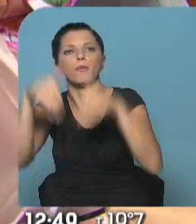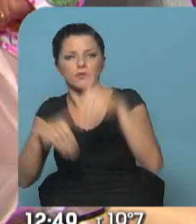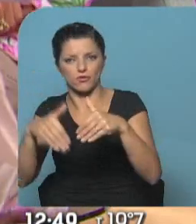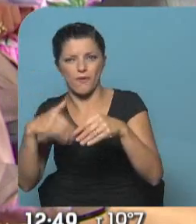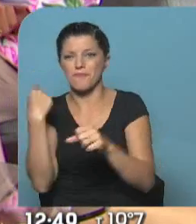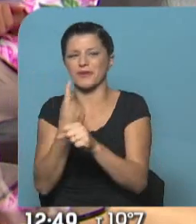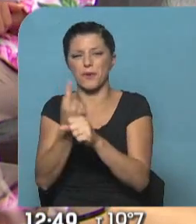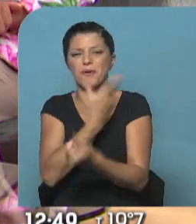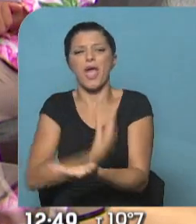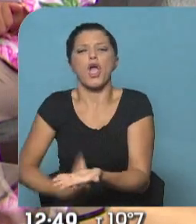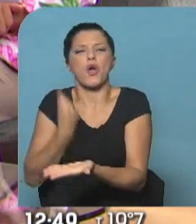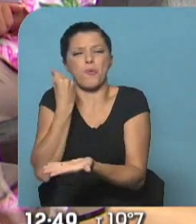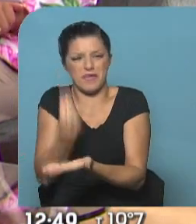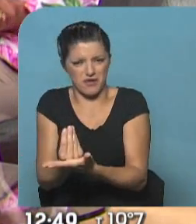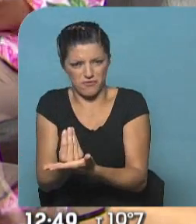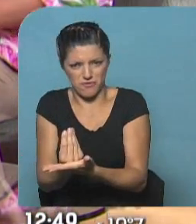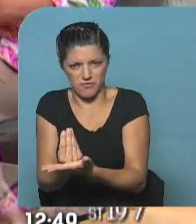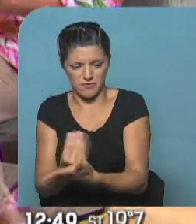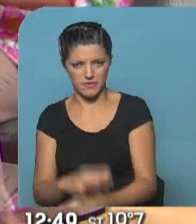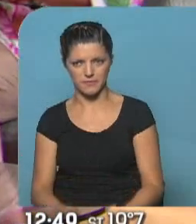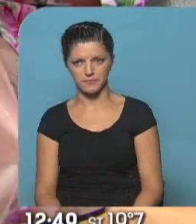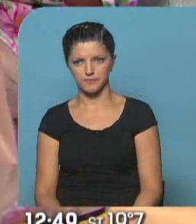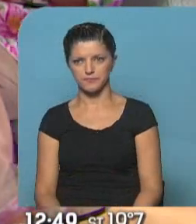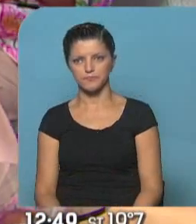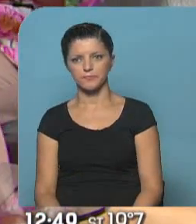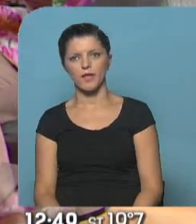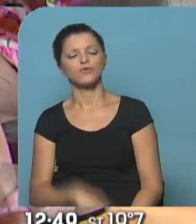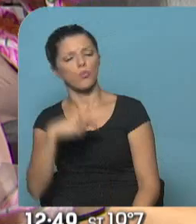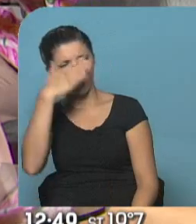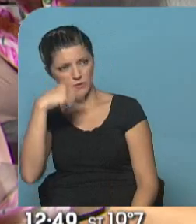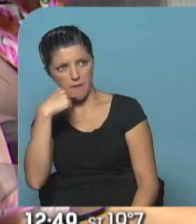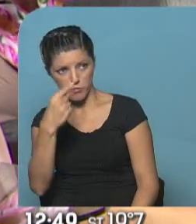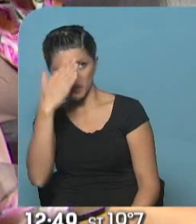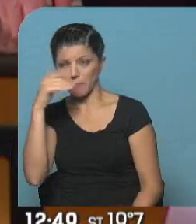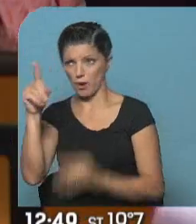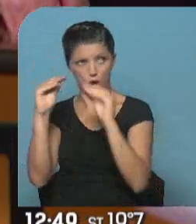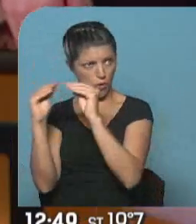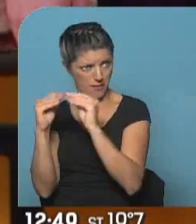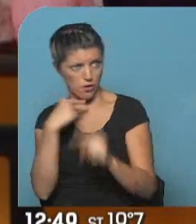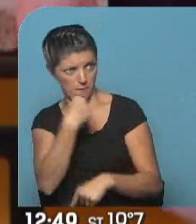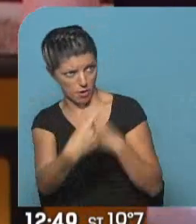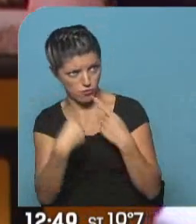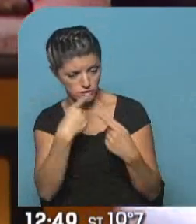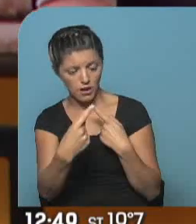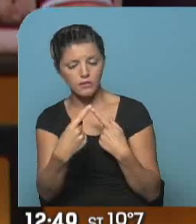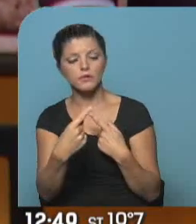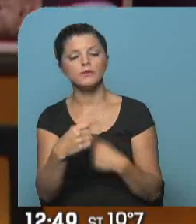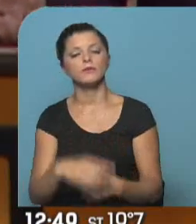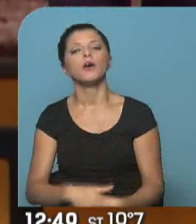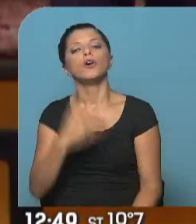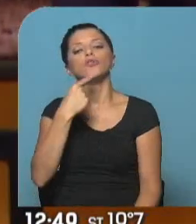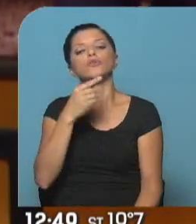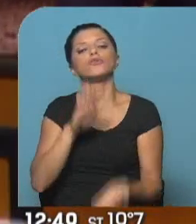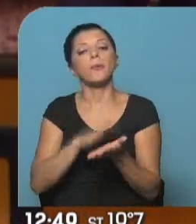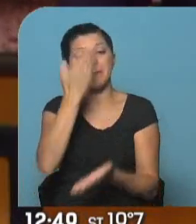te pregunten mis colegas y tiene que ver precisamente con esto de lo que estábamos hablando de Schulz,